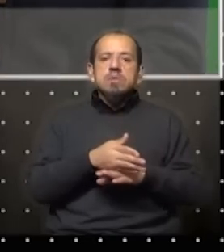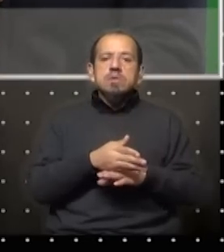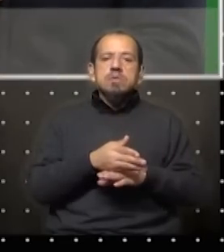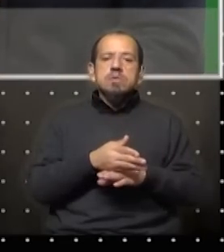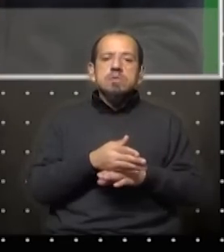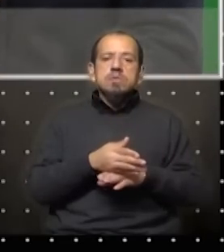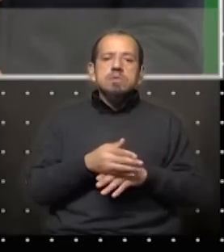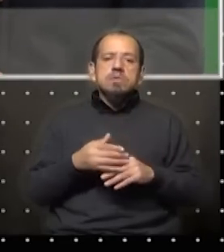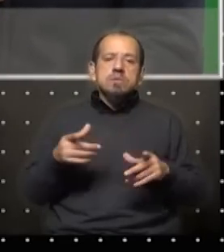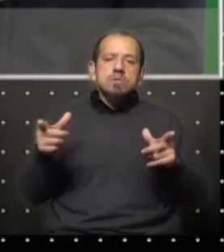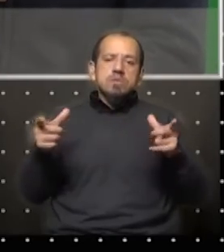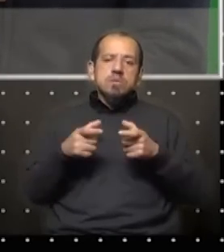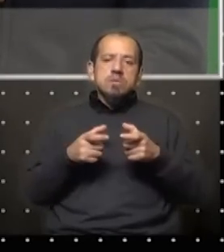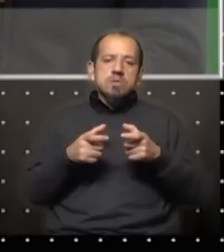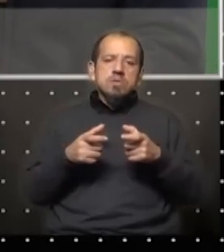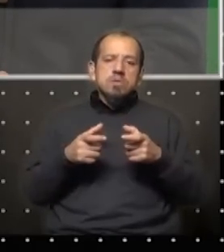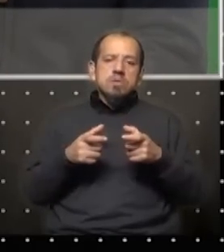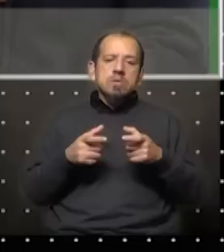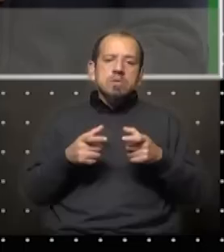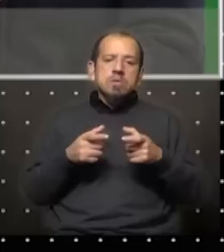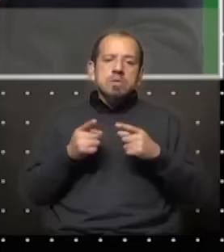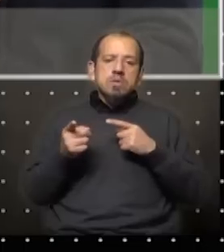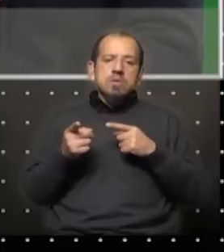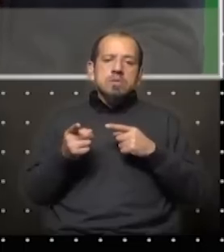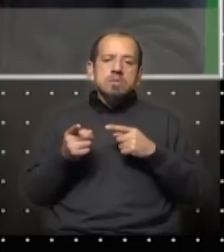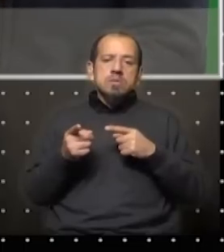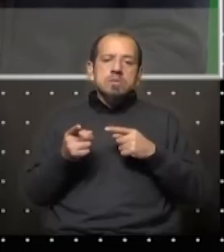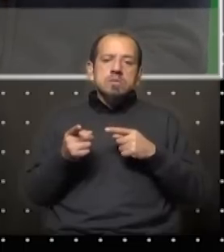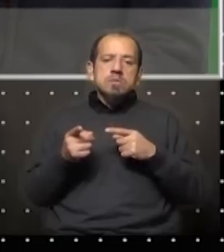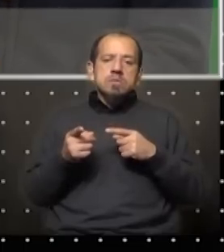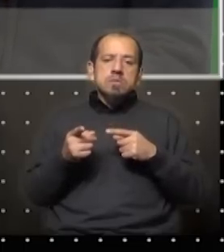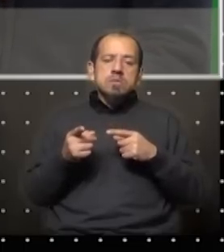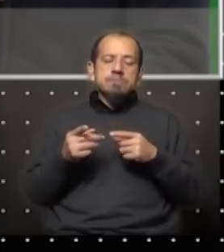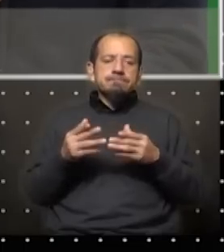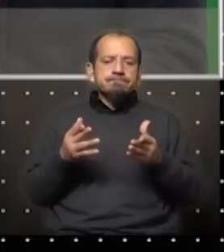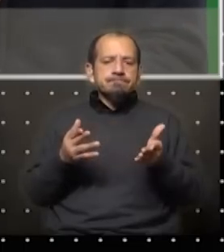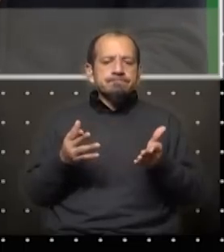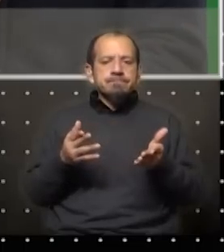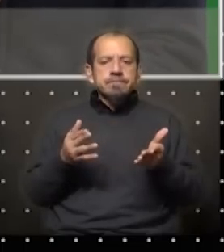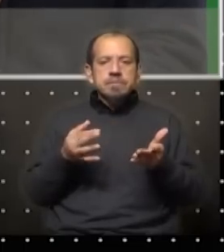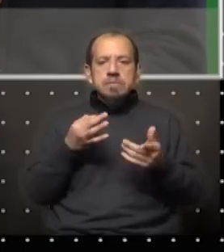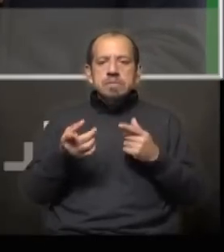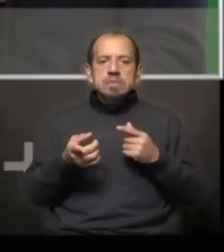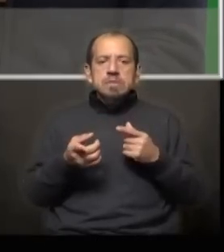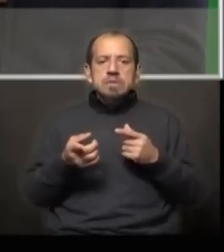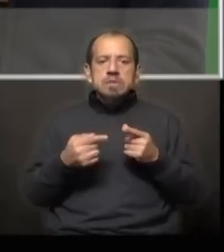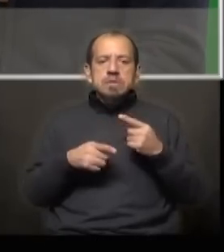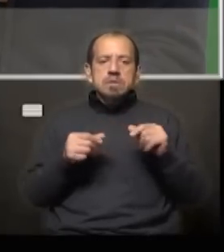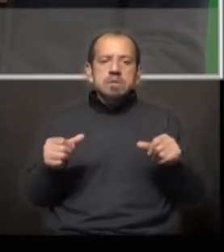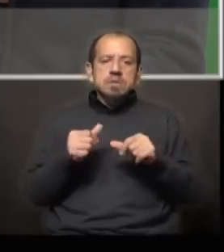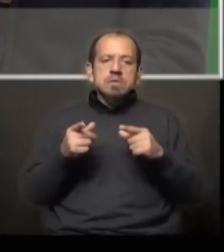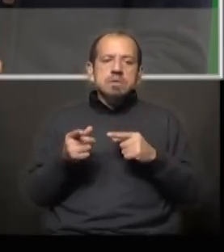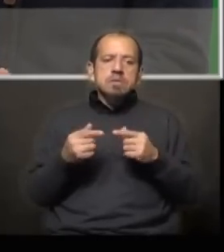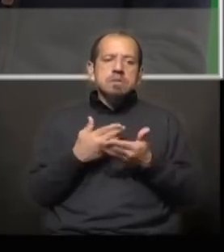en una Cumbre presidencial una cumbre en este caso el mercado común del sur este informando de eso se hace eso